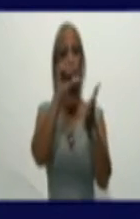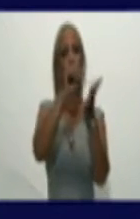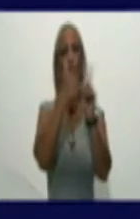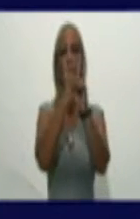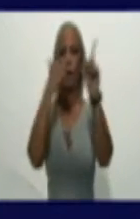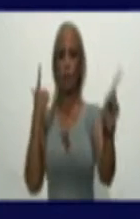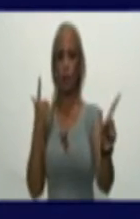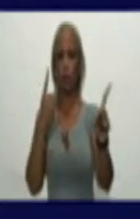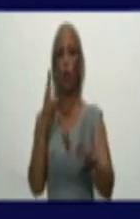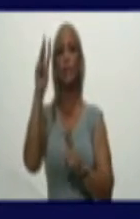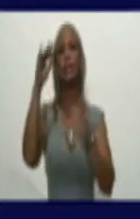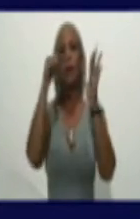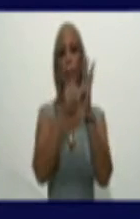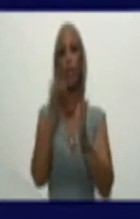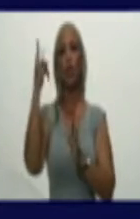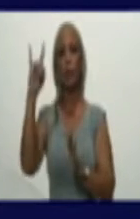aislamiento